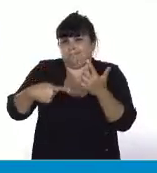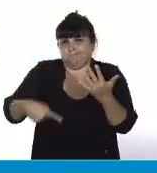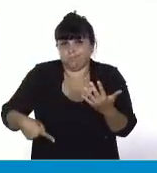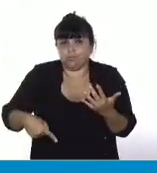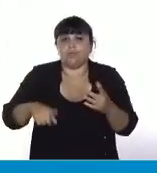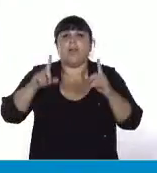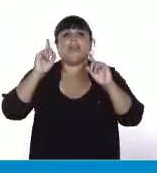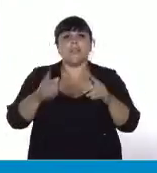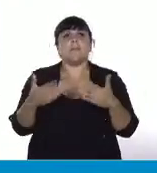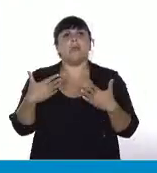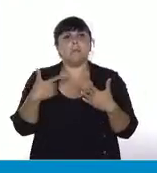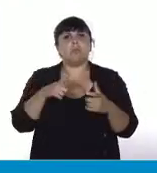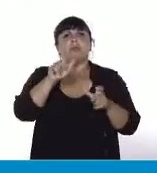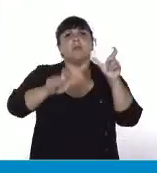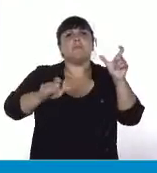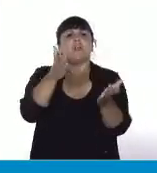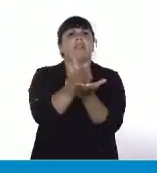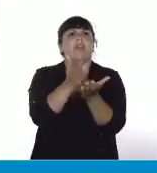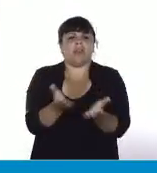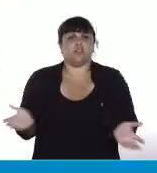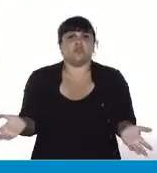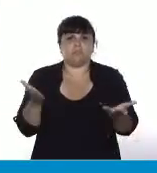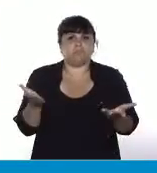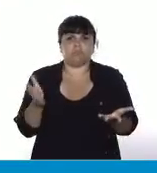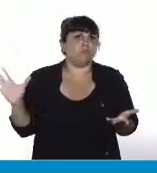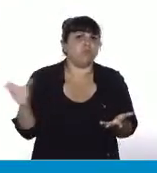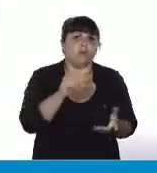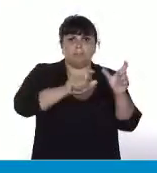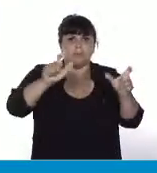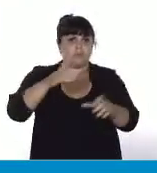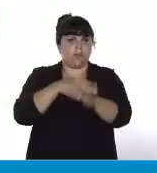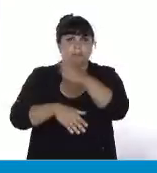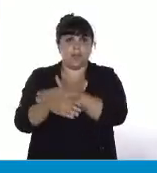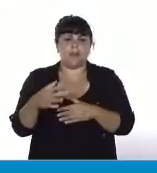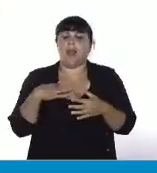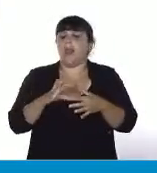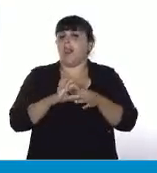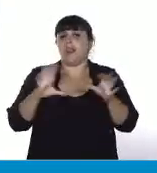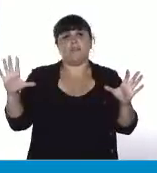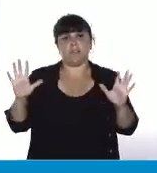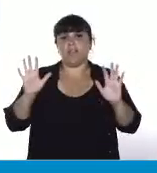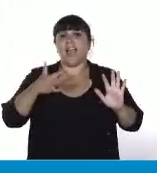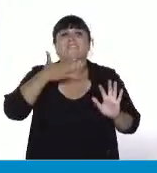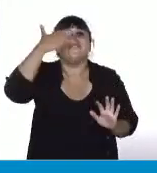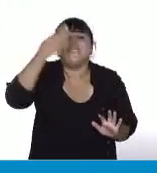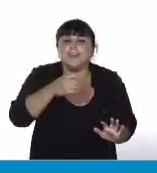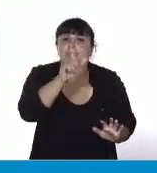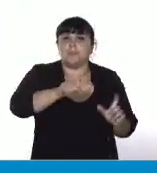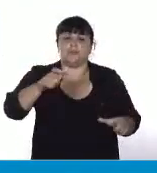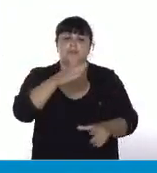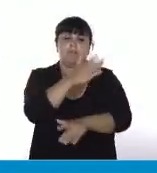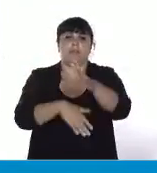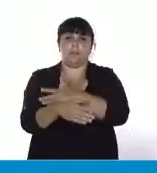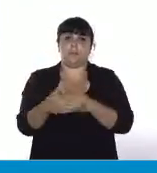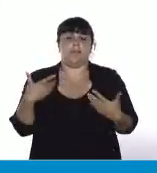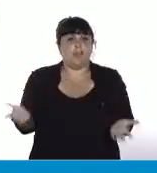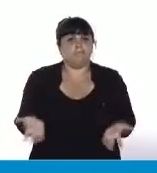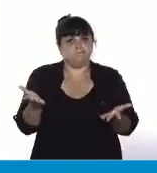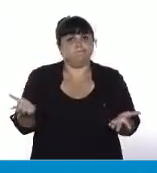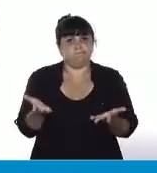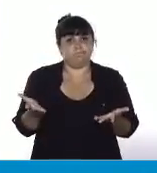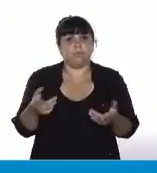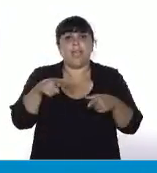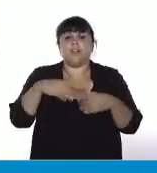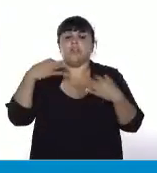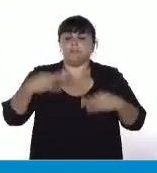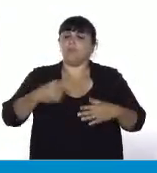garantizando el ejercicio pleno e igualitario de todos los derechos y las libertades reales de las personas con discapacidad. Yo creo que esto es una